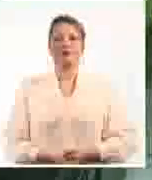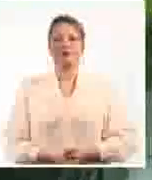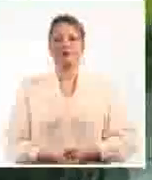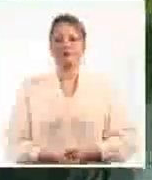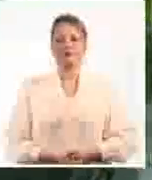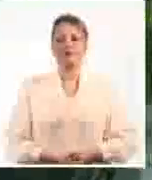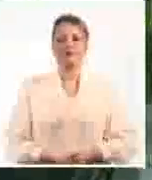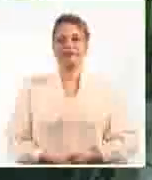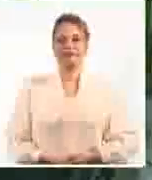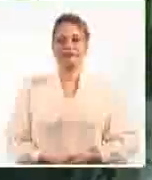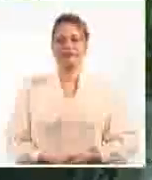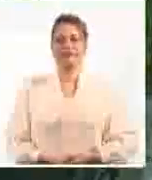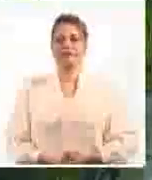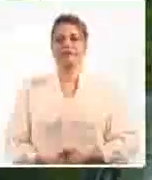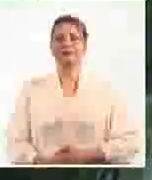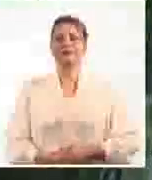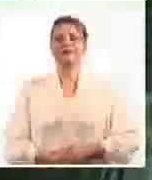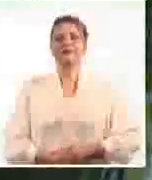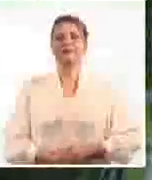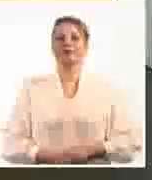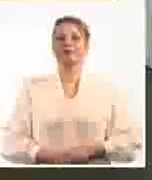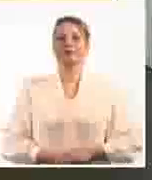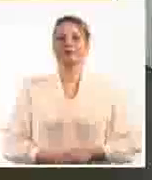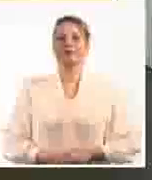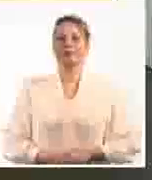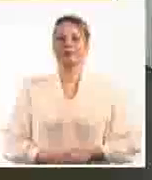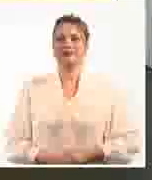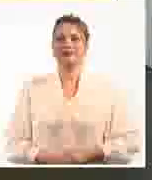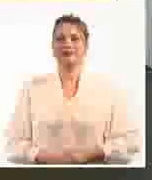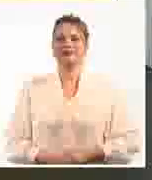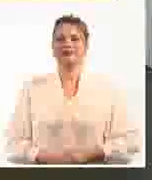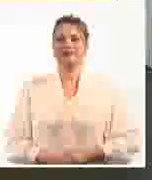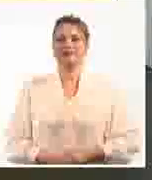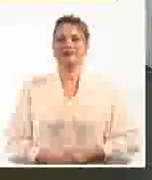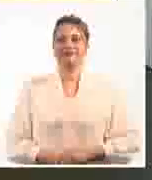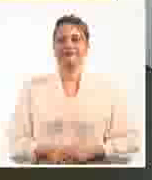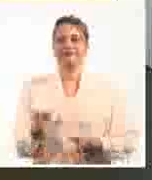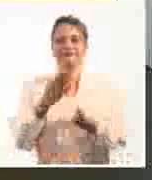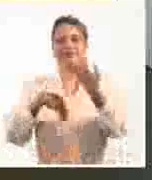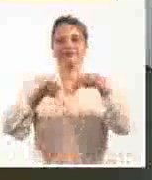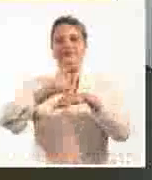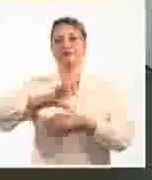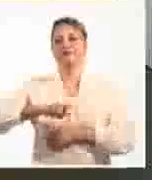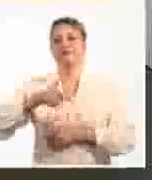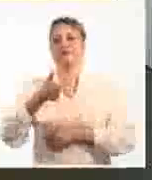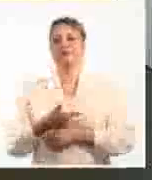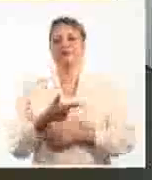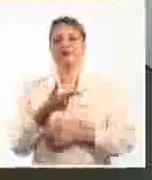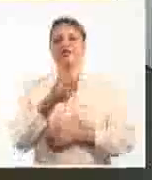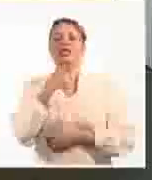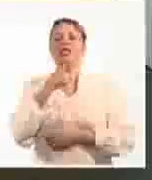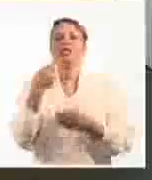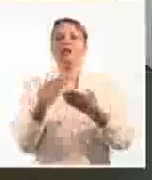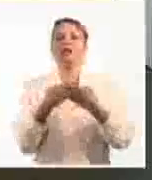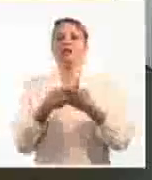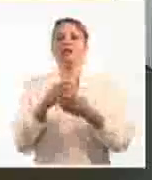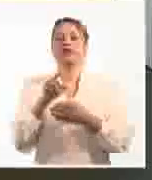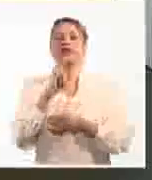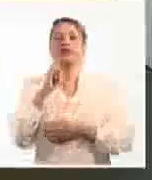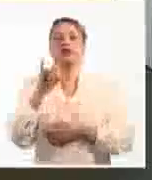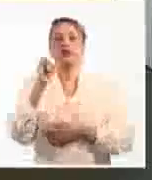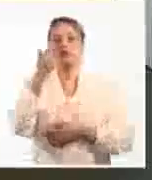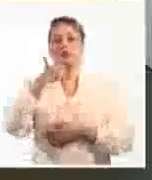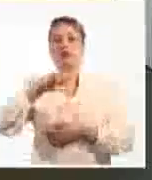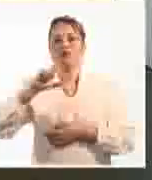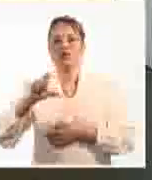Aymara López para el Canal Cubano de Noticias. El Ministerio de Cultura, la Unión de Escritores y Artistas de Cuba, de